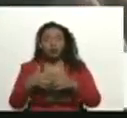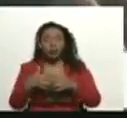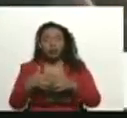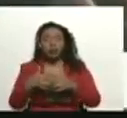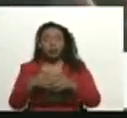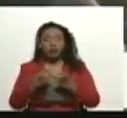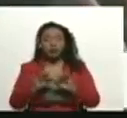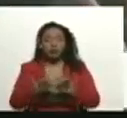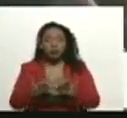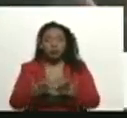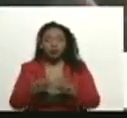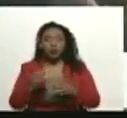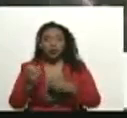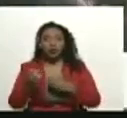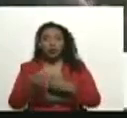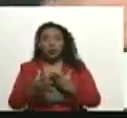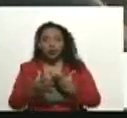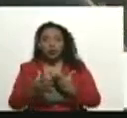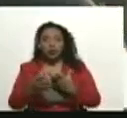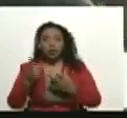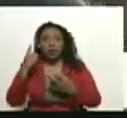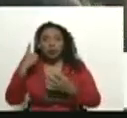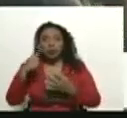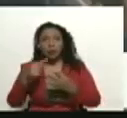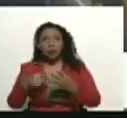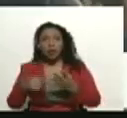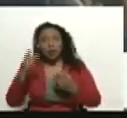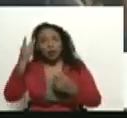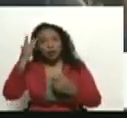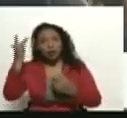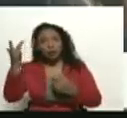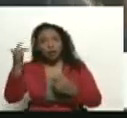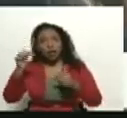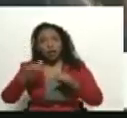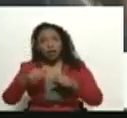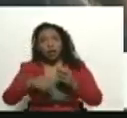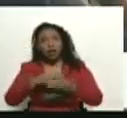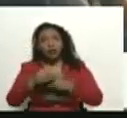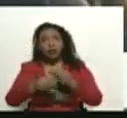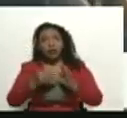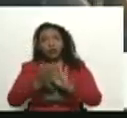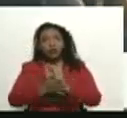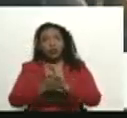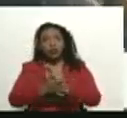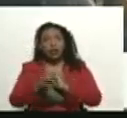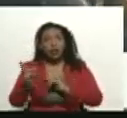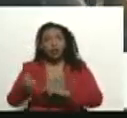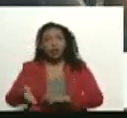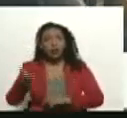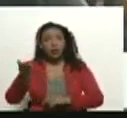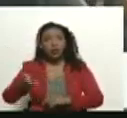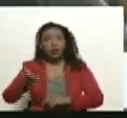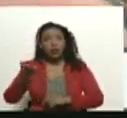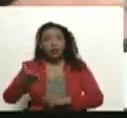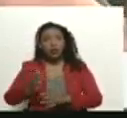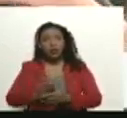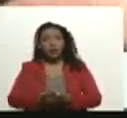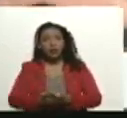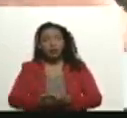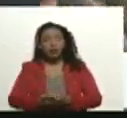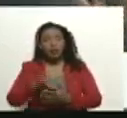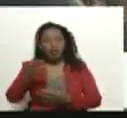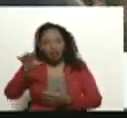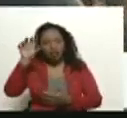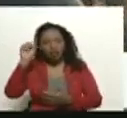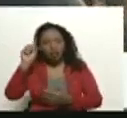computación cognitiva, cuántica, de la inteligencia artificial, que es lo que estamos debatiendo hoy aquí, son indispensables